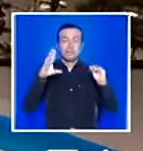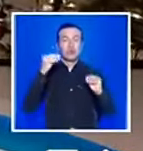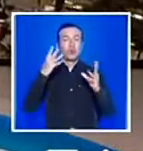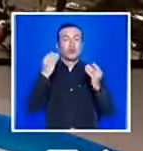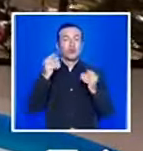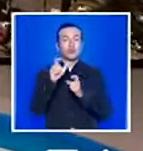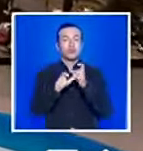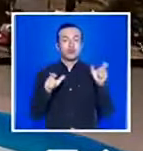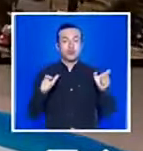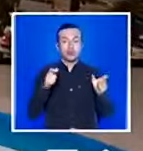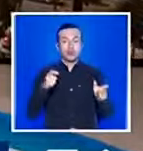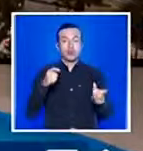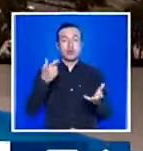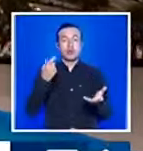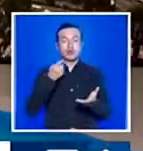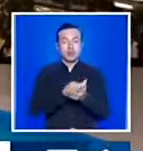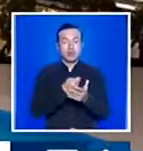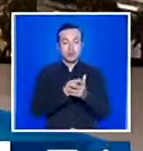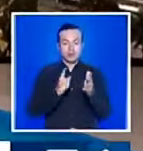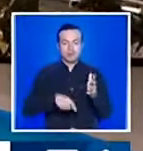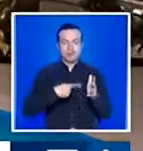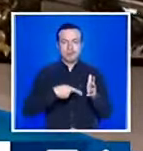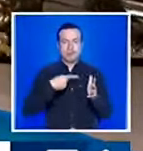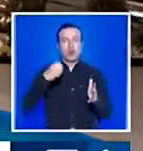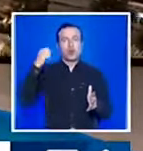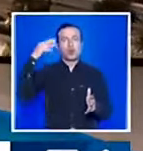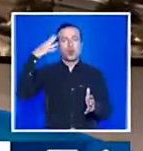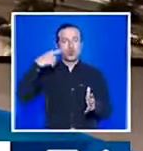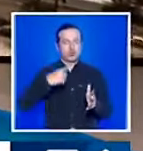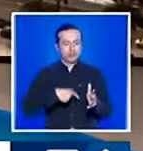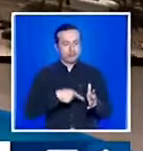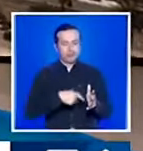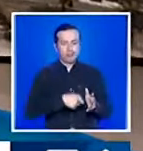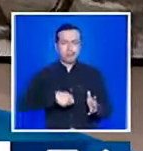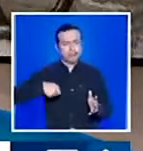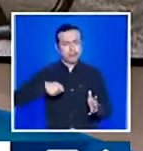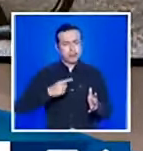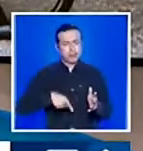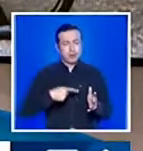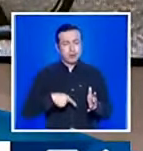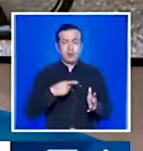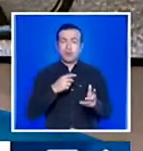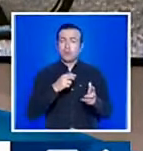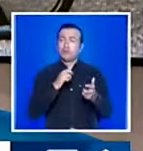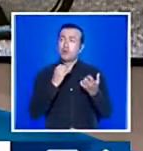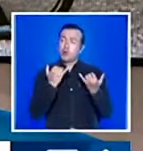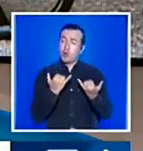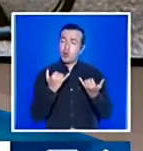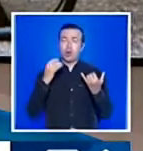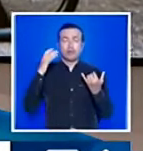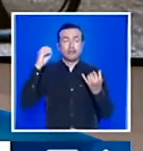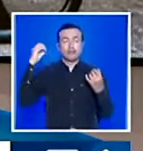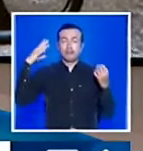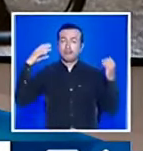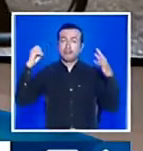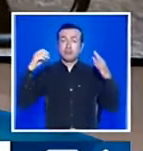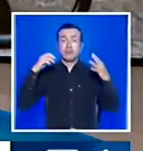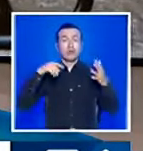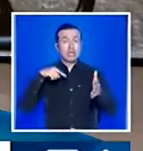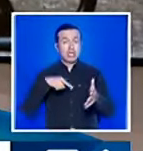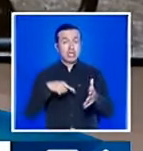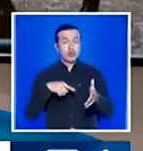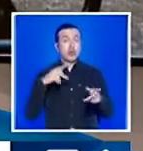luz en hogares y centros comerciales. Y aunque esa es la única solución práctica por ahora, su impacto ambiental